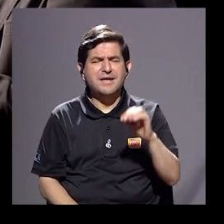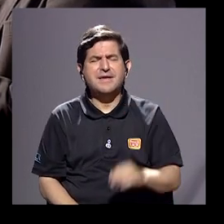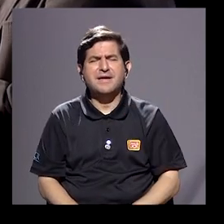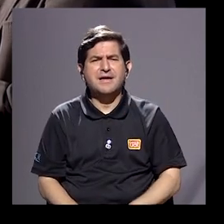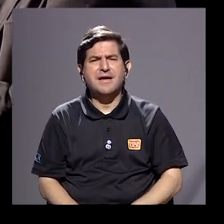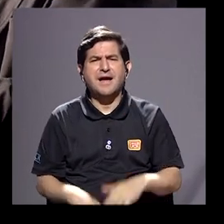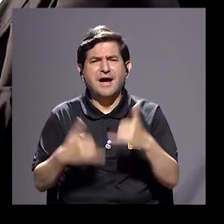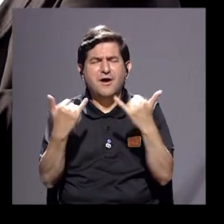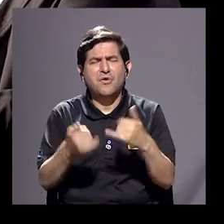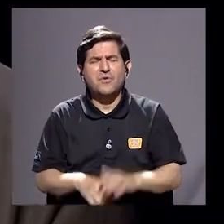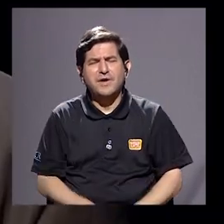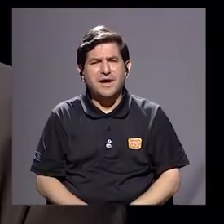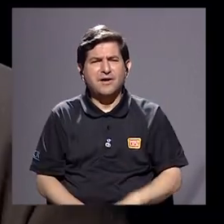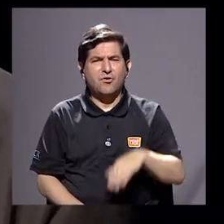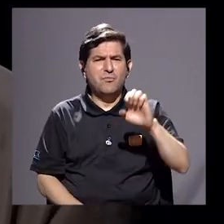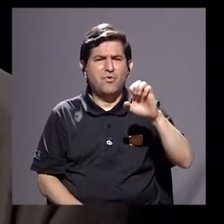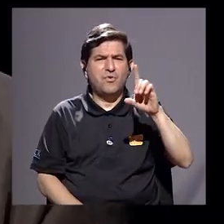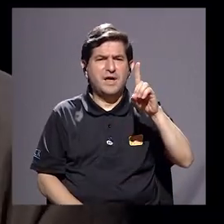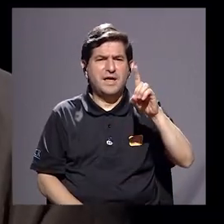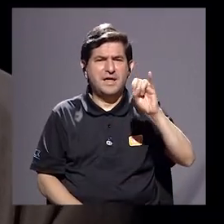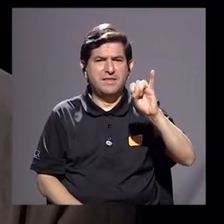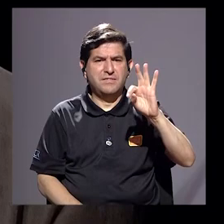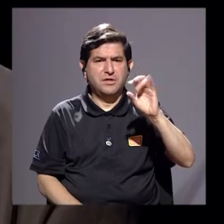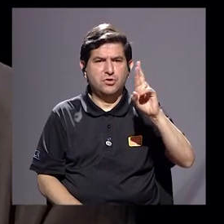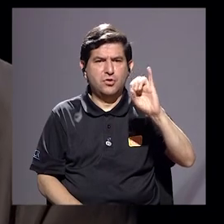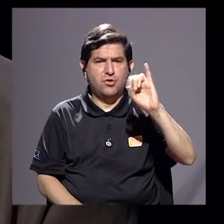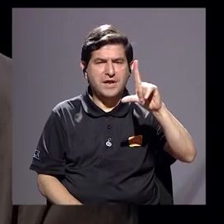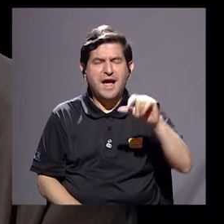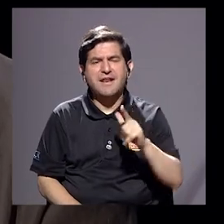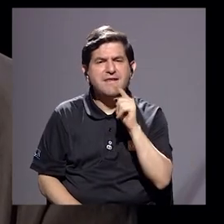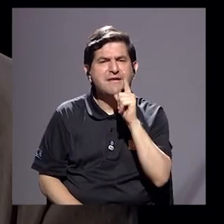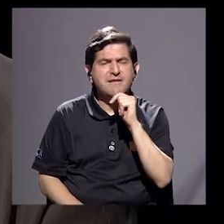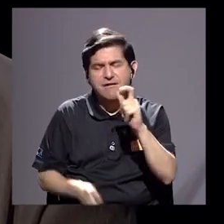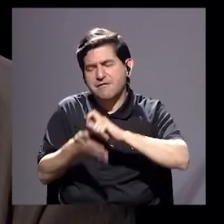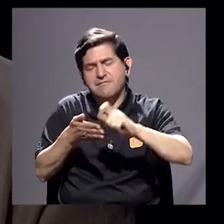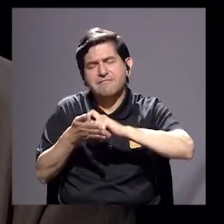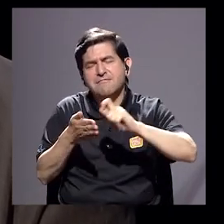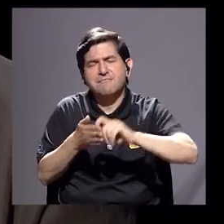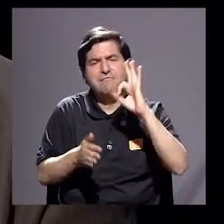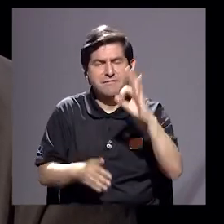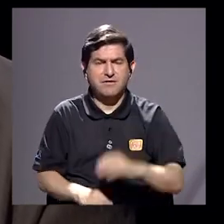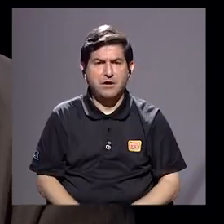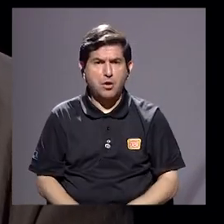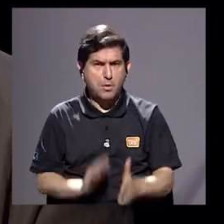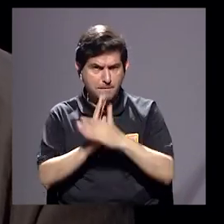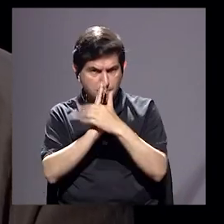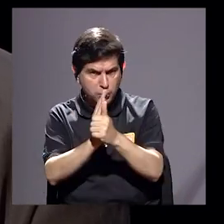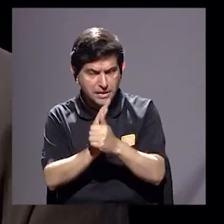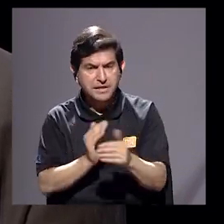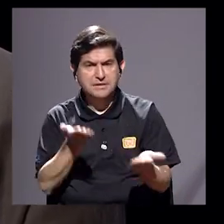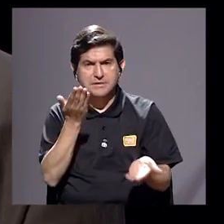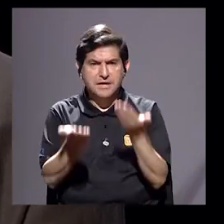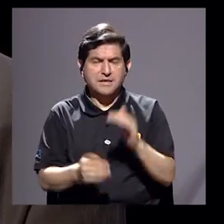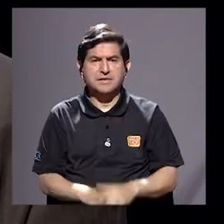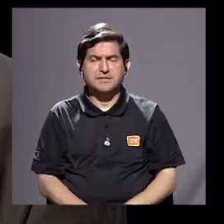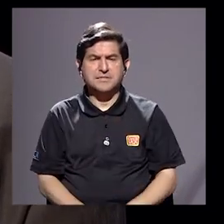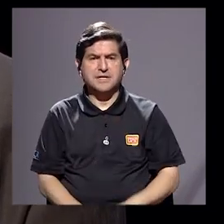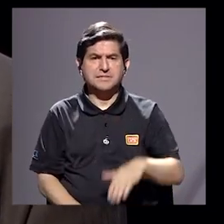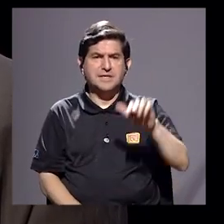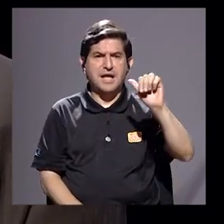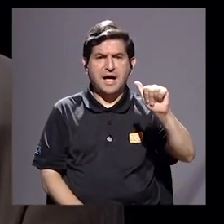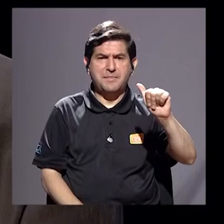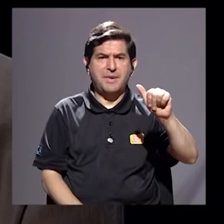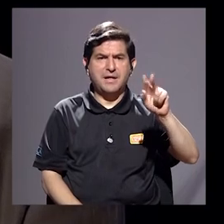potente vieras que antes las duchas muy potentes a la monumental cuando vargas